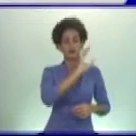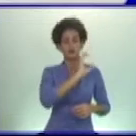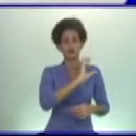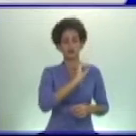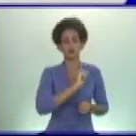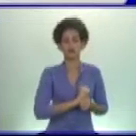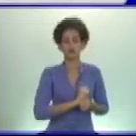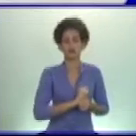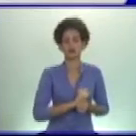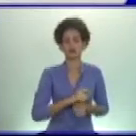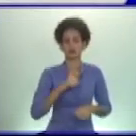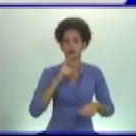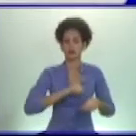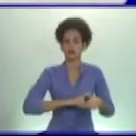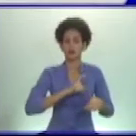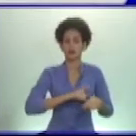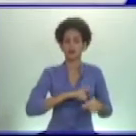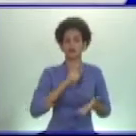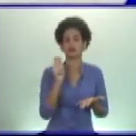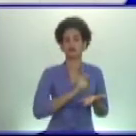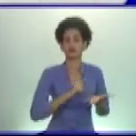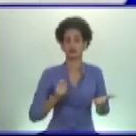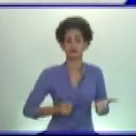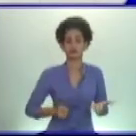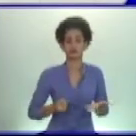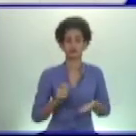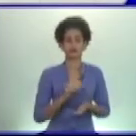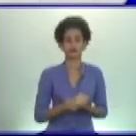Le doy un breve tiempo para que puedan copiar.